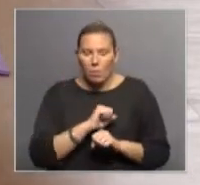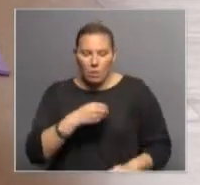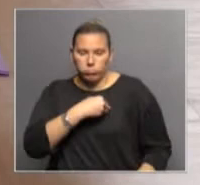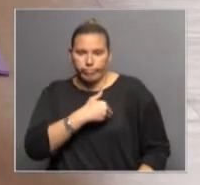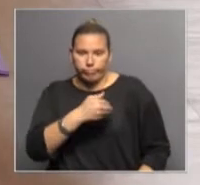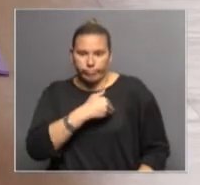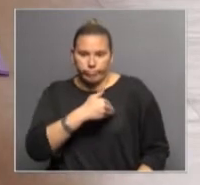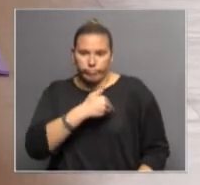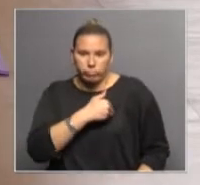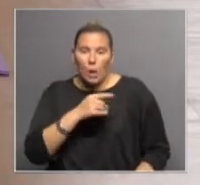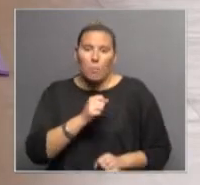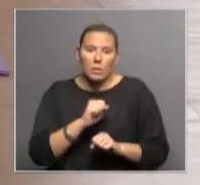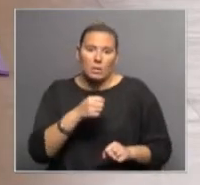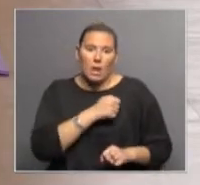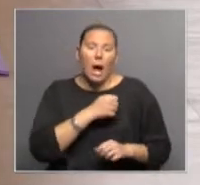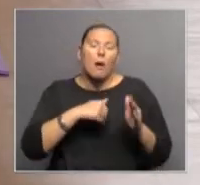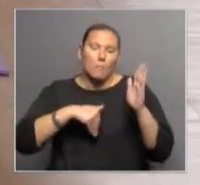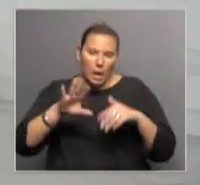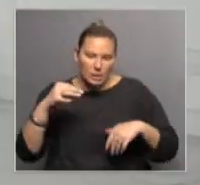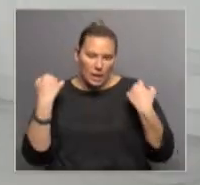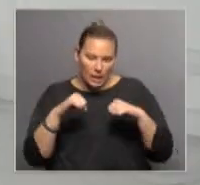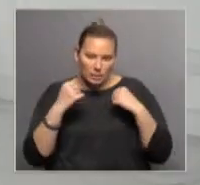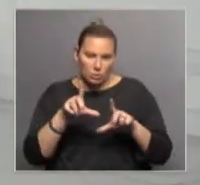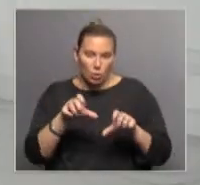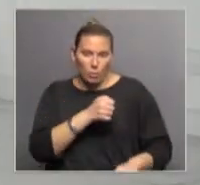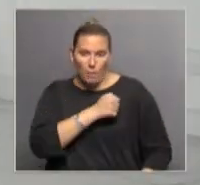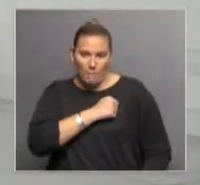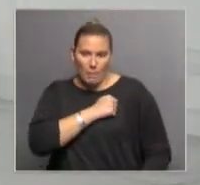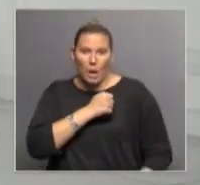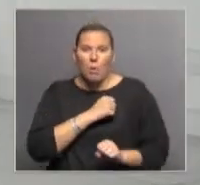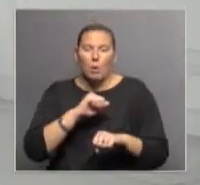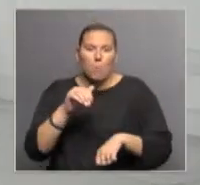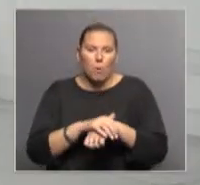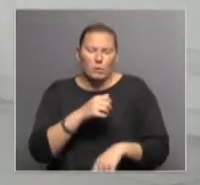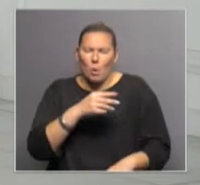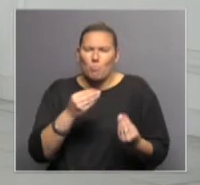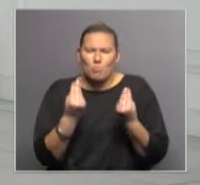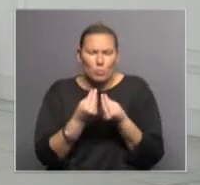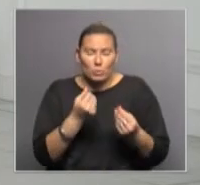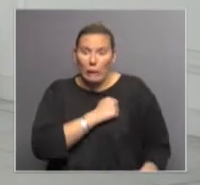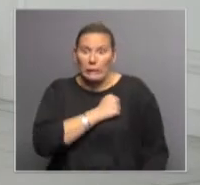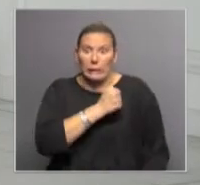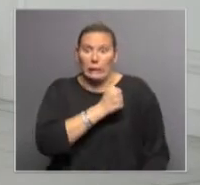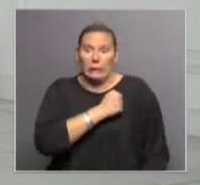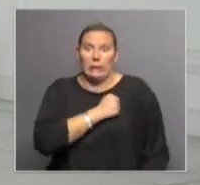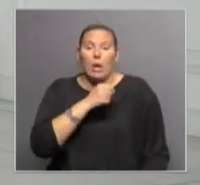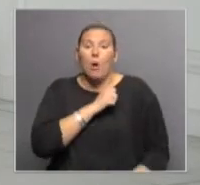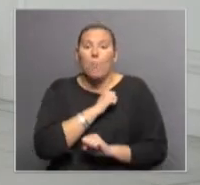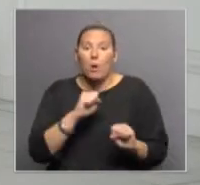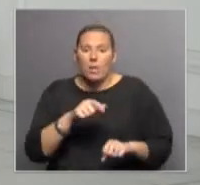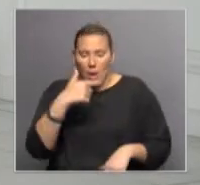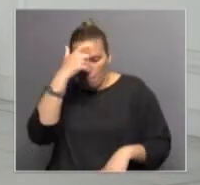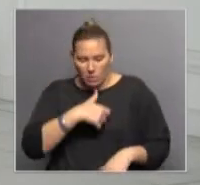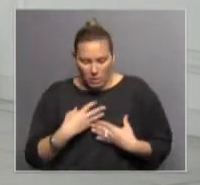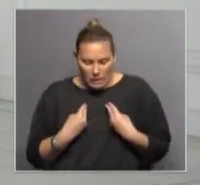Palpitaciones, que ya si bien la frecuencia cardíaca aumenta durante el ejercicio, puede haber un aumento exagerado, y ese aumento exagerado puede generar la